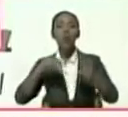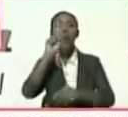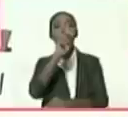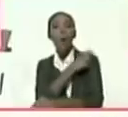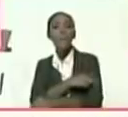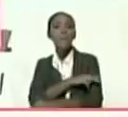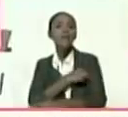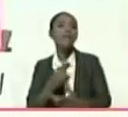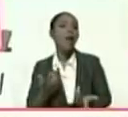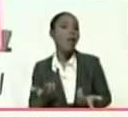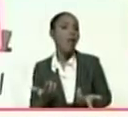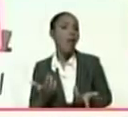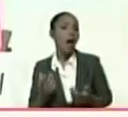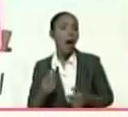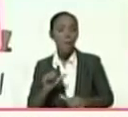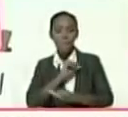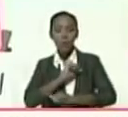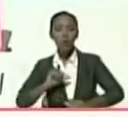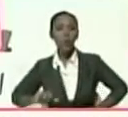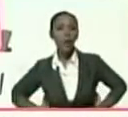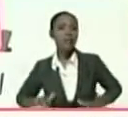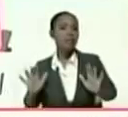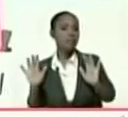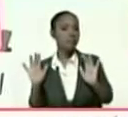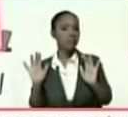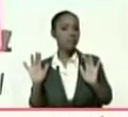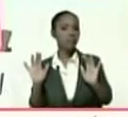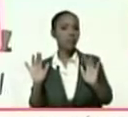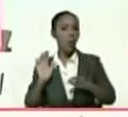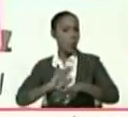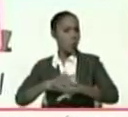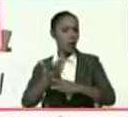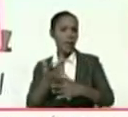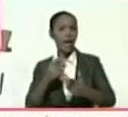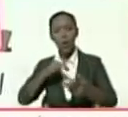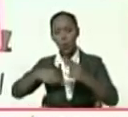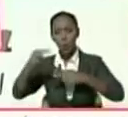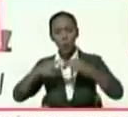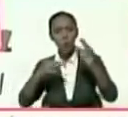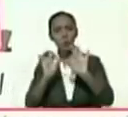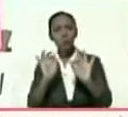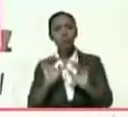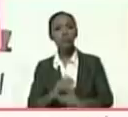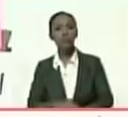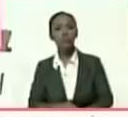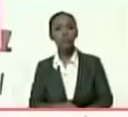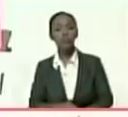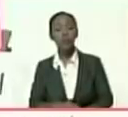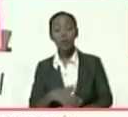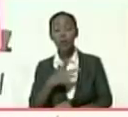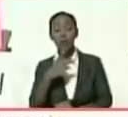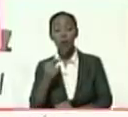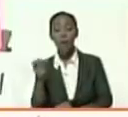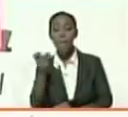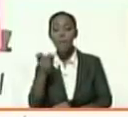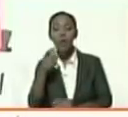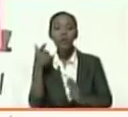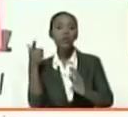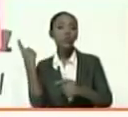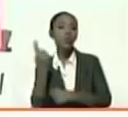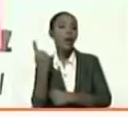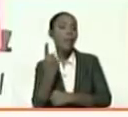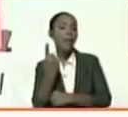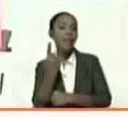en Portuguesa. ¿Por qué no lo construye? No, él busca donde está la plata para